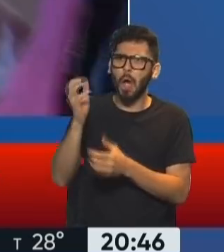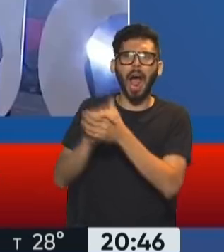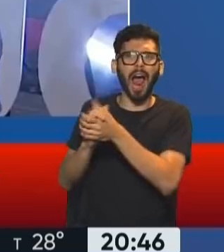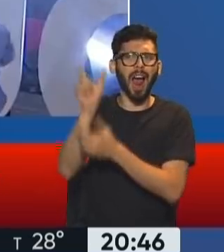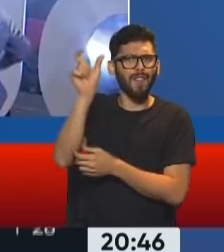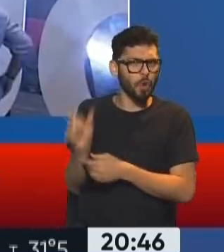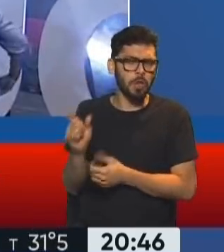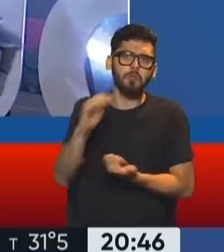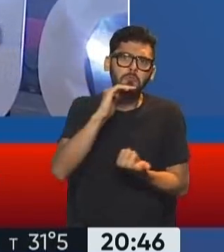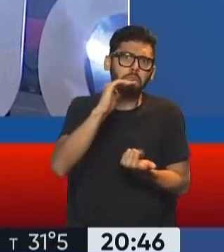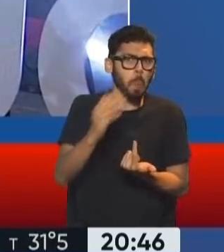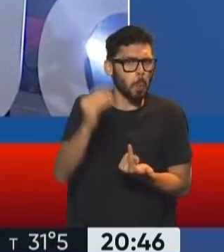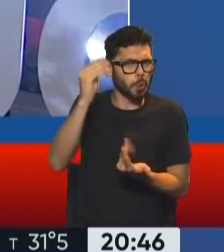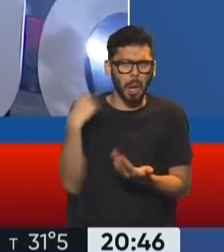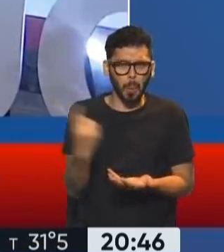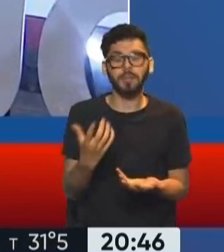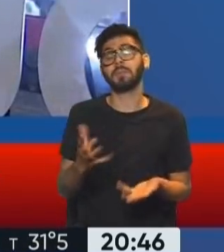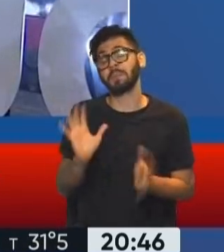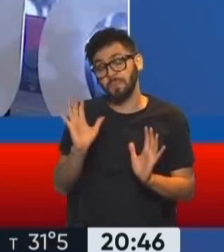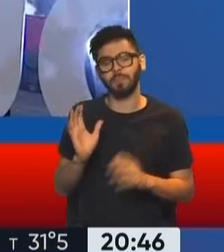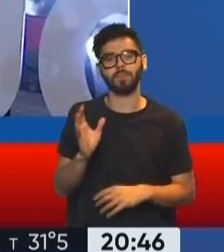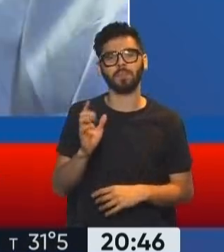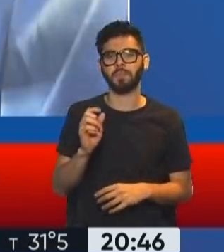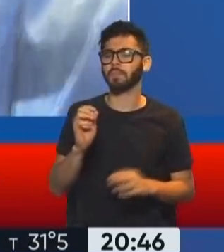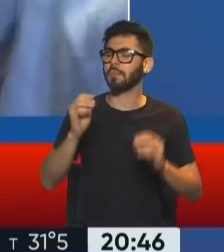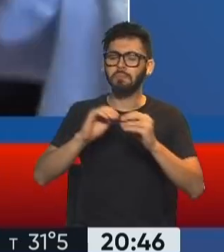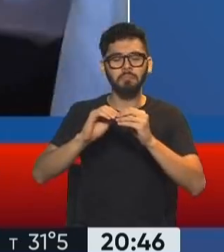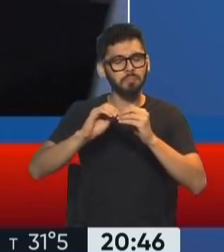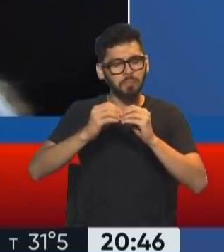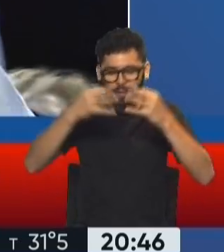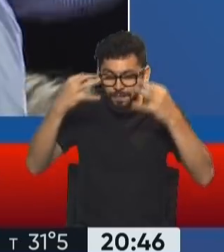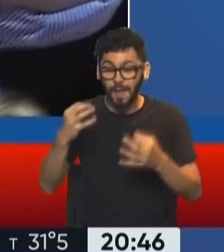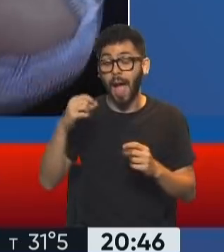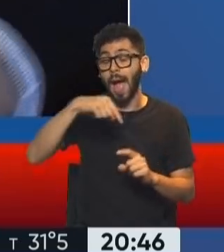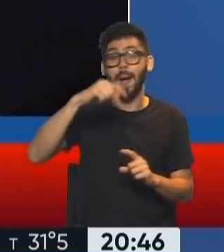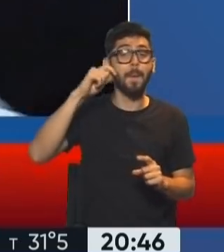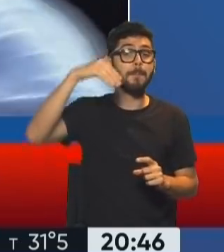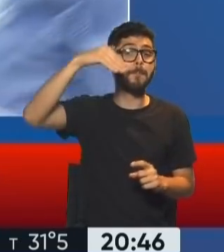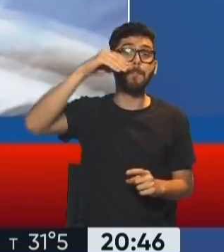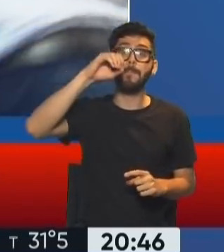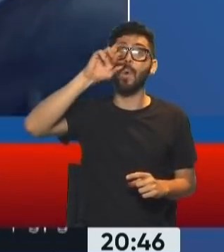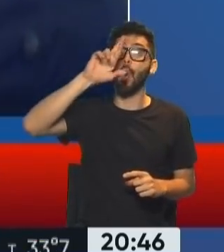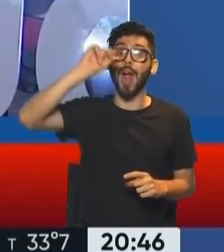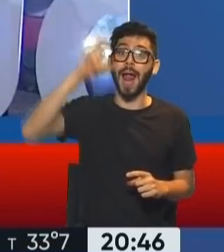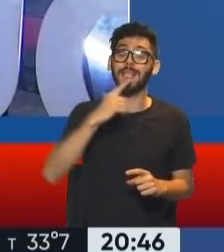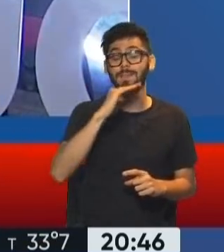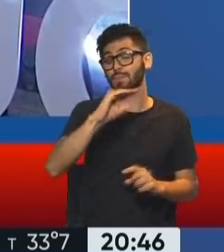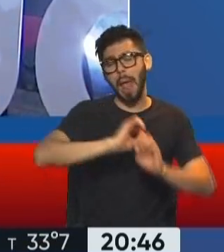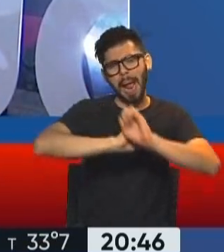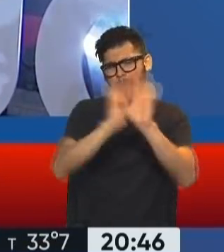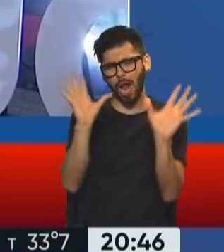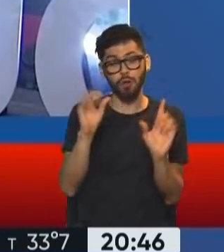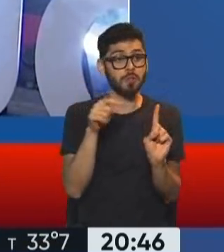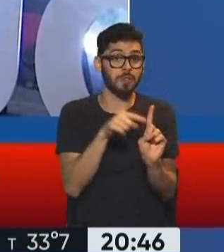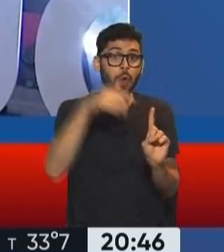lo nombran demasiado. Bueno, la cuestión es la siguiente. Y acá Gerardo Morales lo dice claramente. Cuando habla de